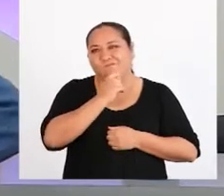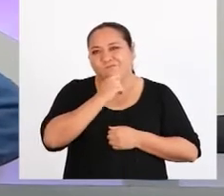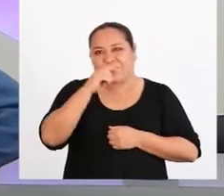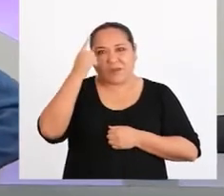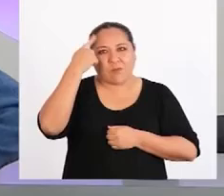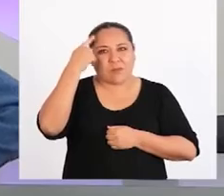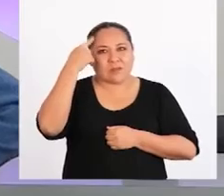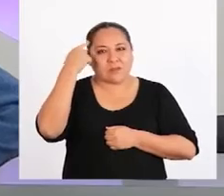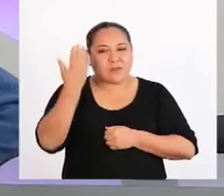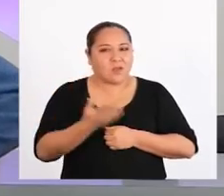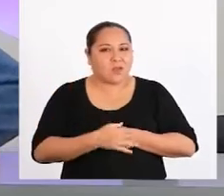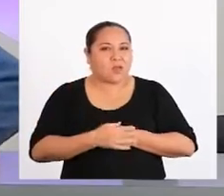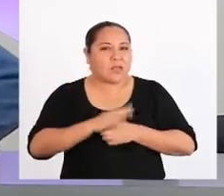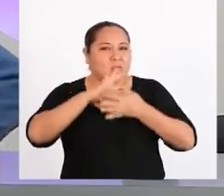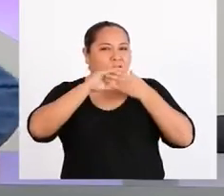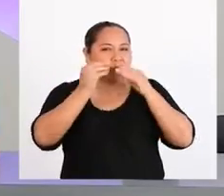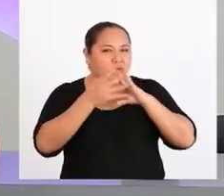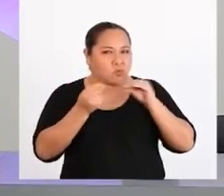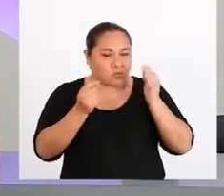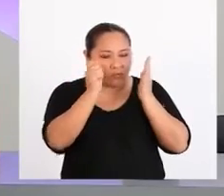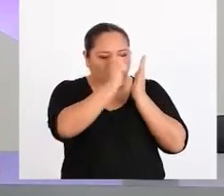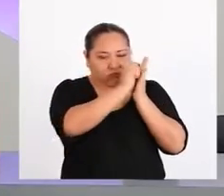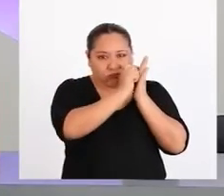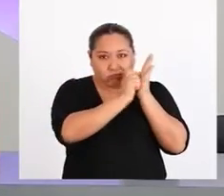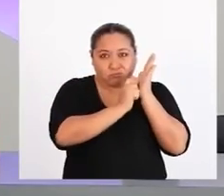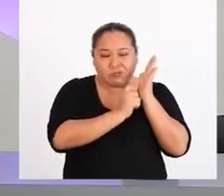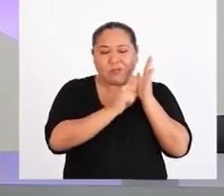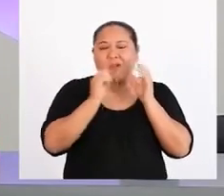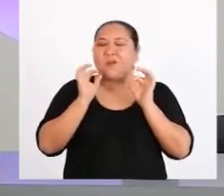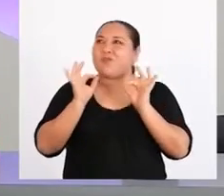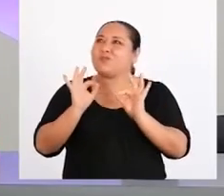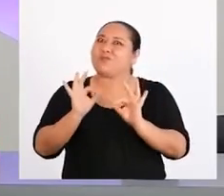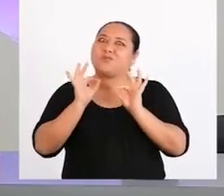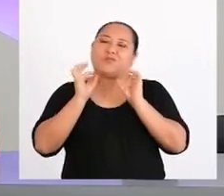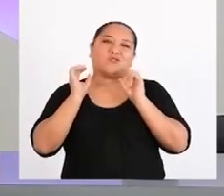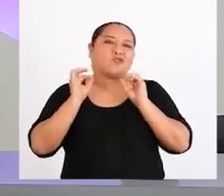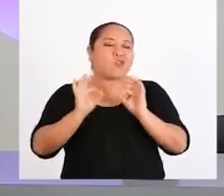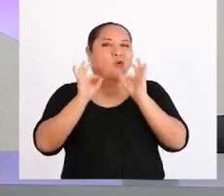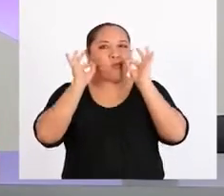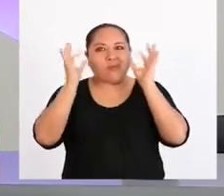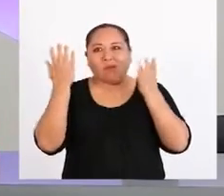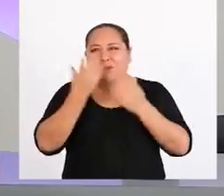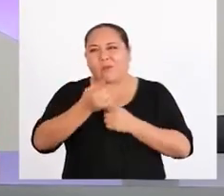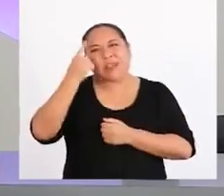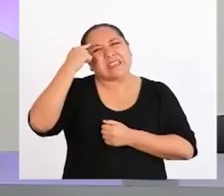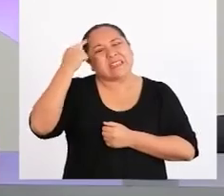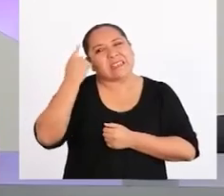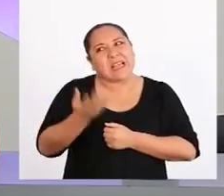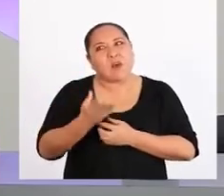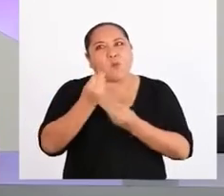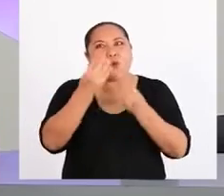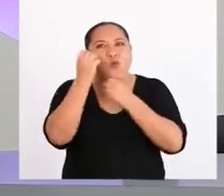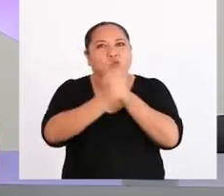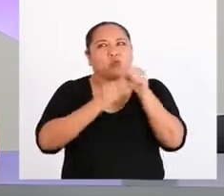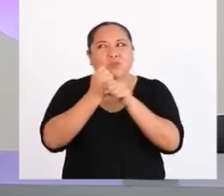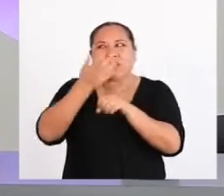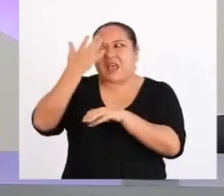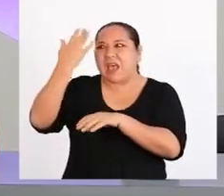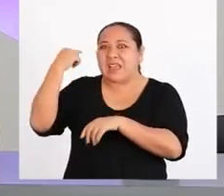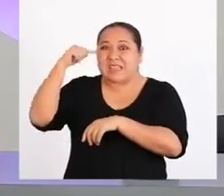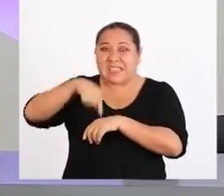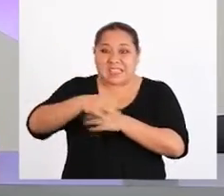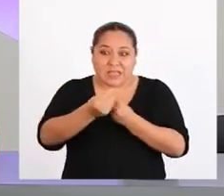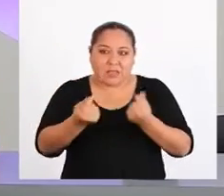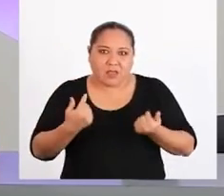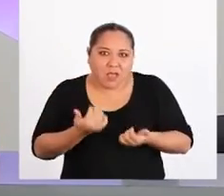Pensando en la narración oral, me parece increíble y maravilloso al mismo tiempo pensar que hace miles de años había en esta